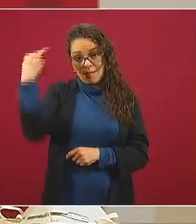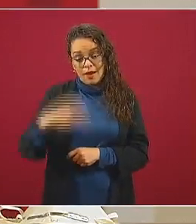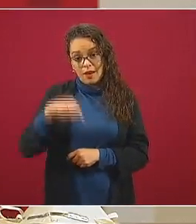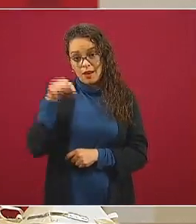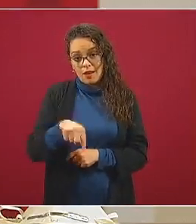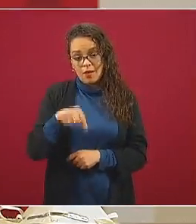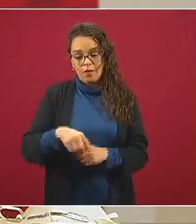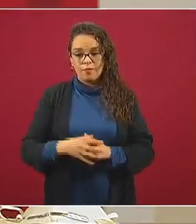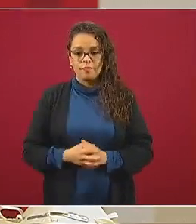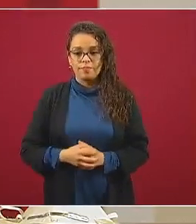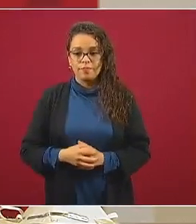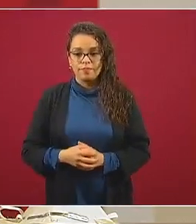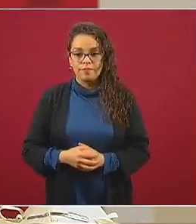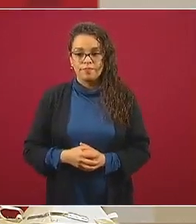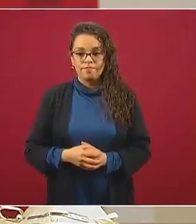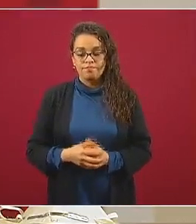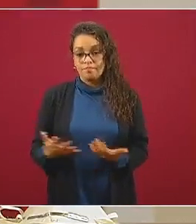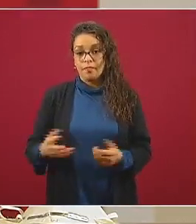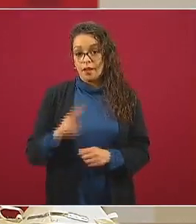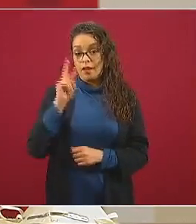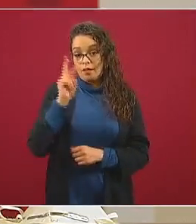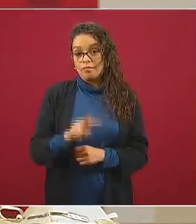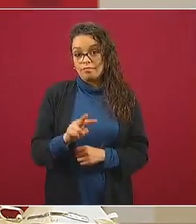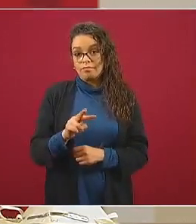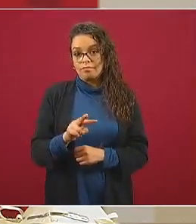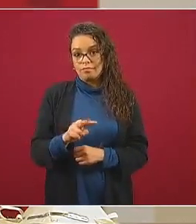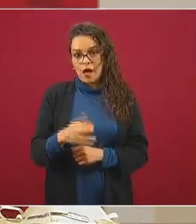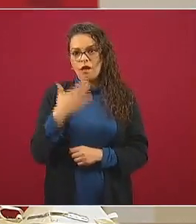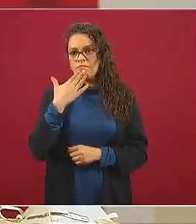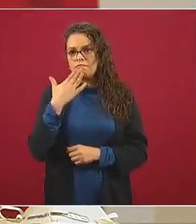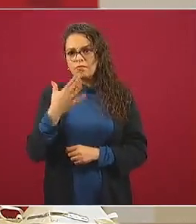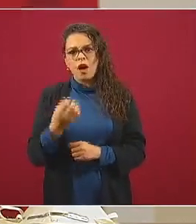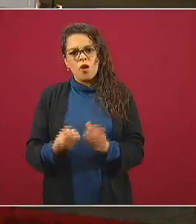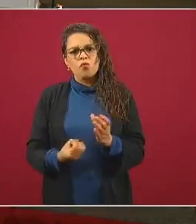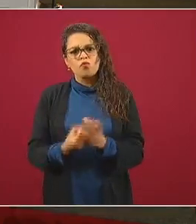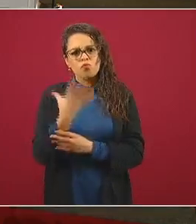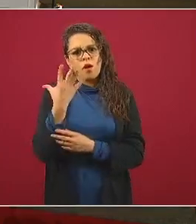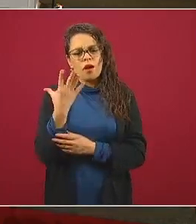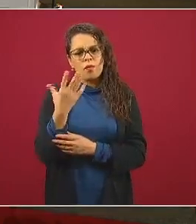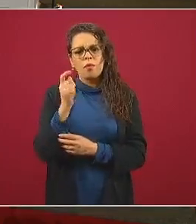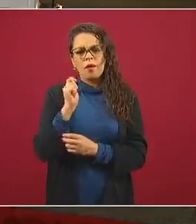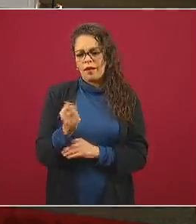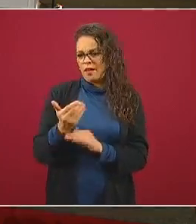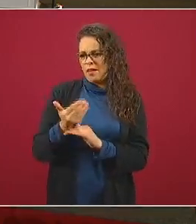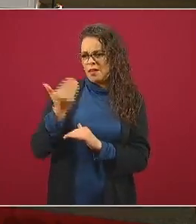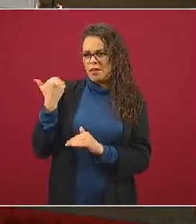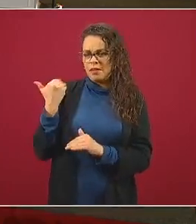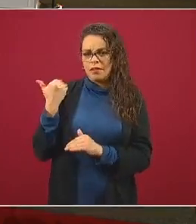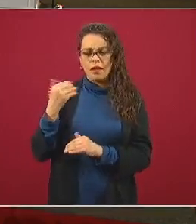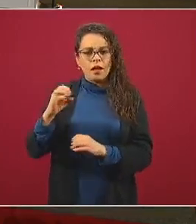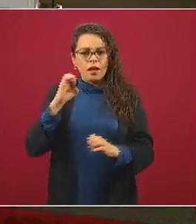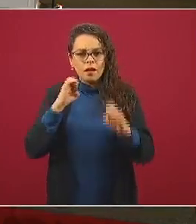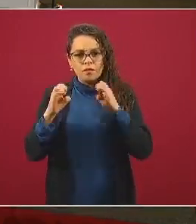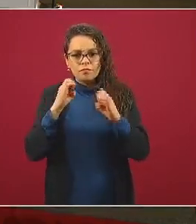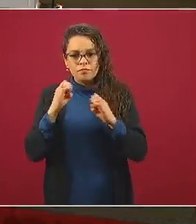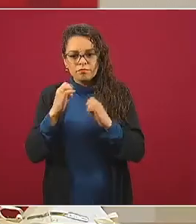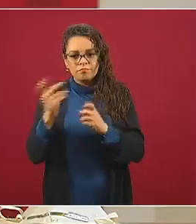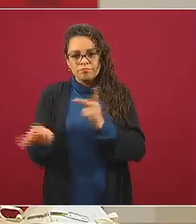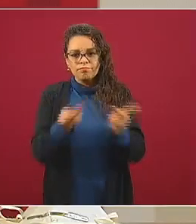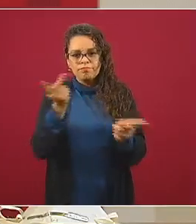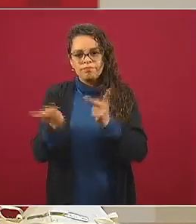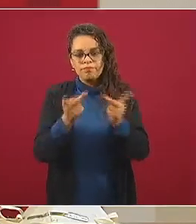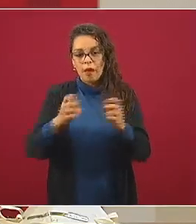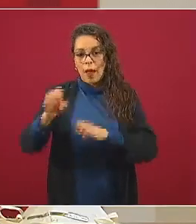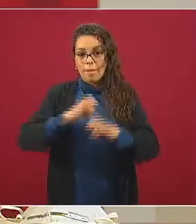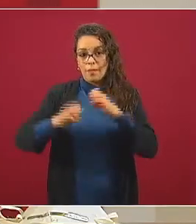una excelente novedad, que en una reciente encuesta que hizo una empresa